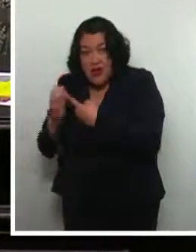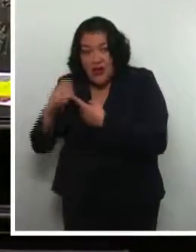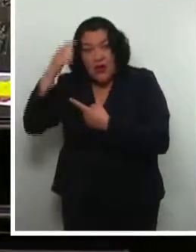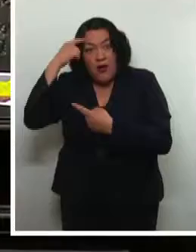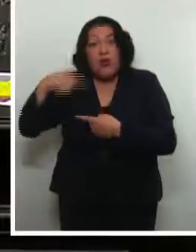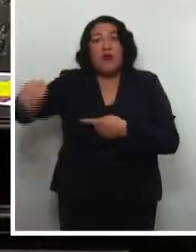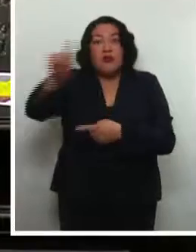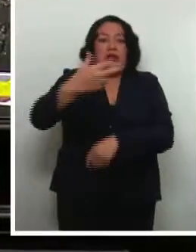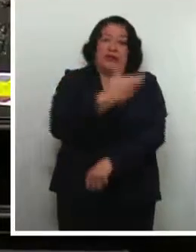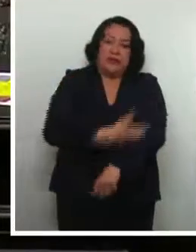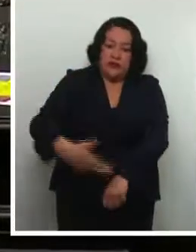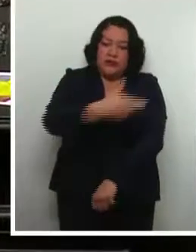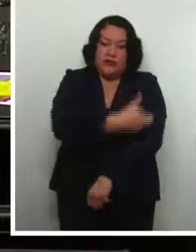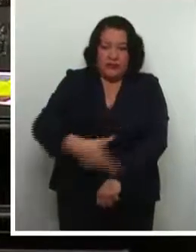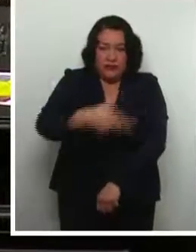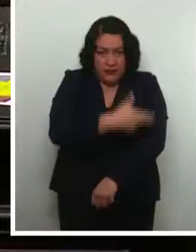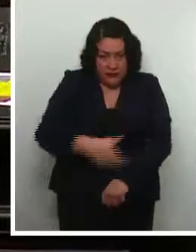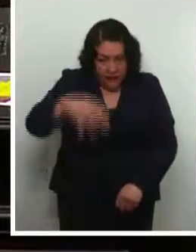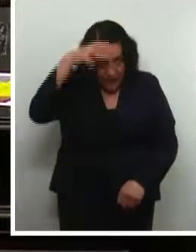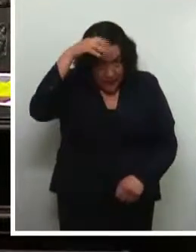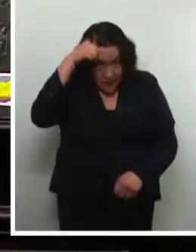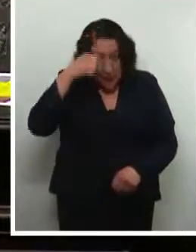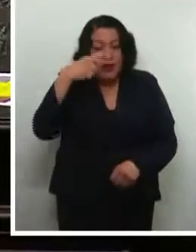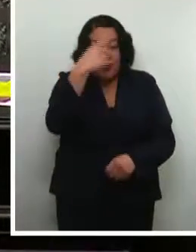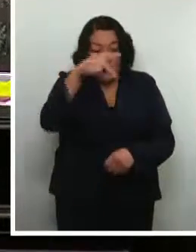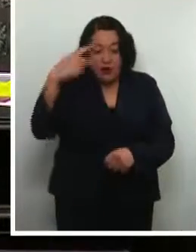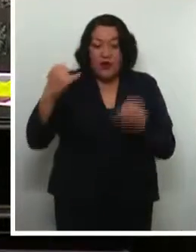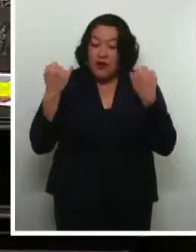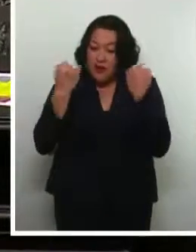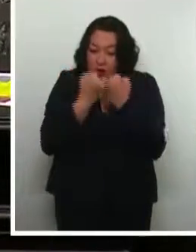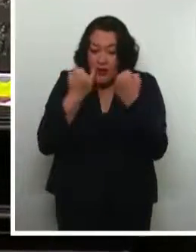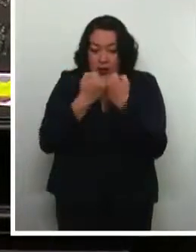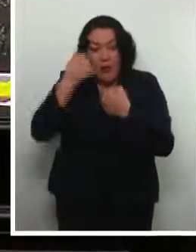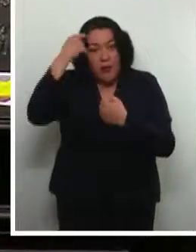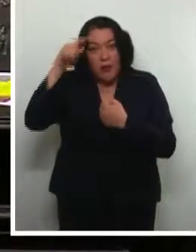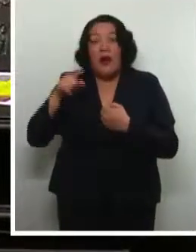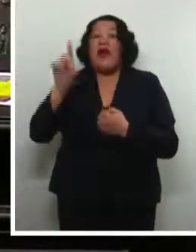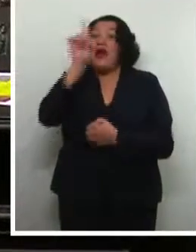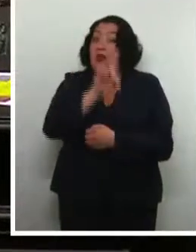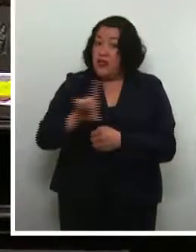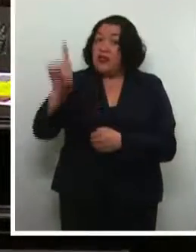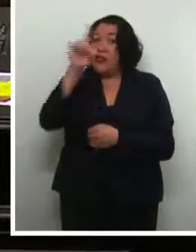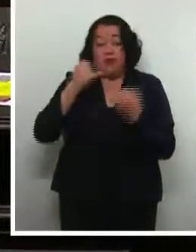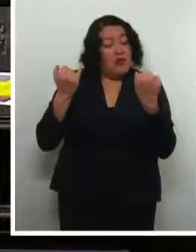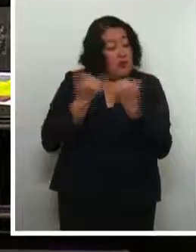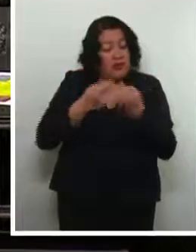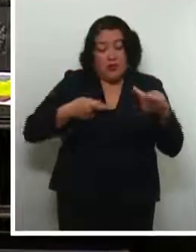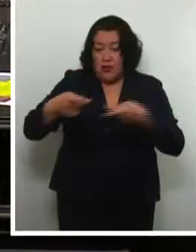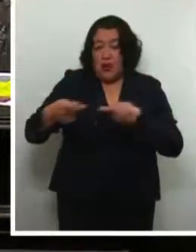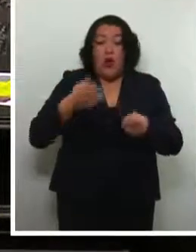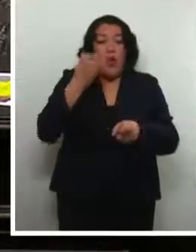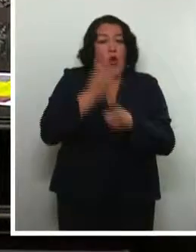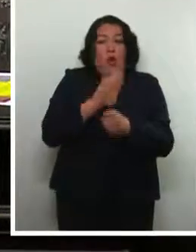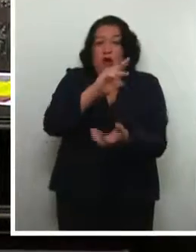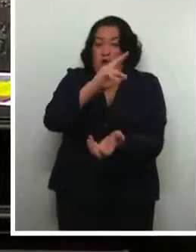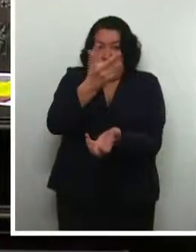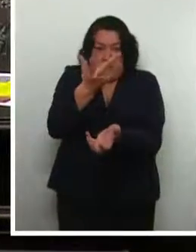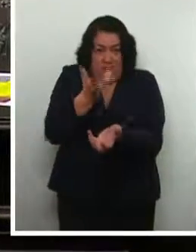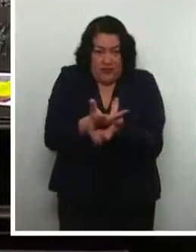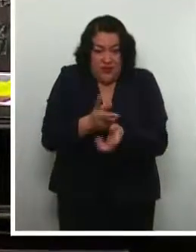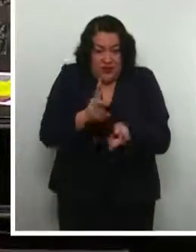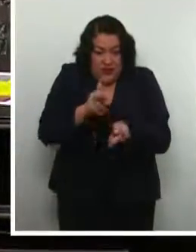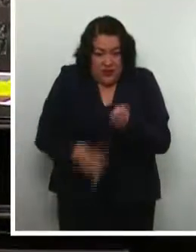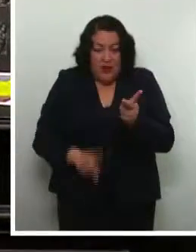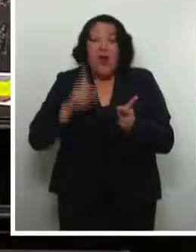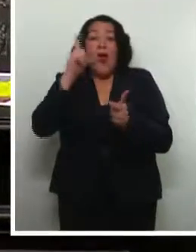vayan tomando las previsiones, incluso para trabajar el domingo. Se abre un receso y